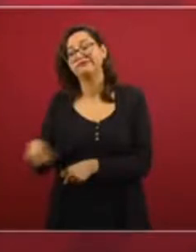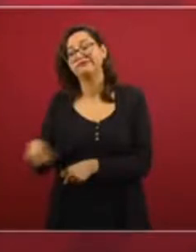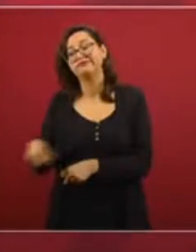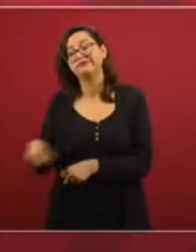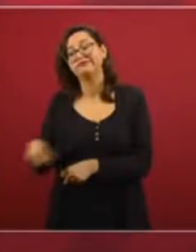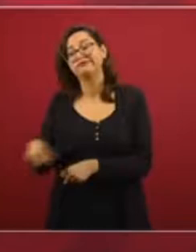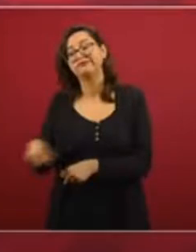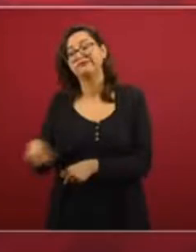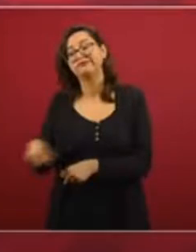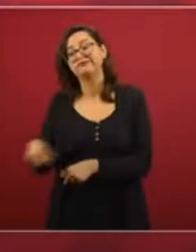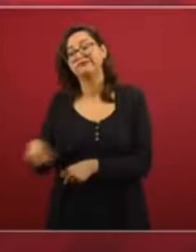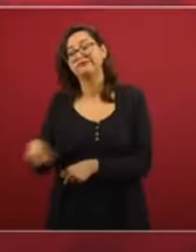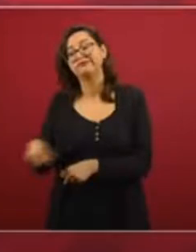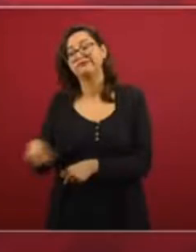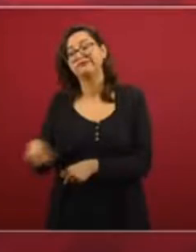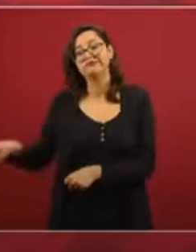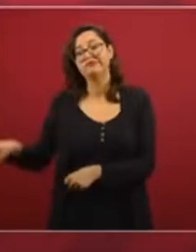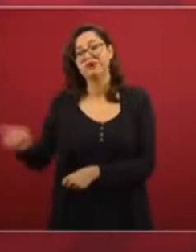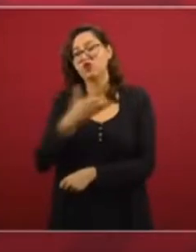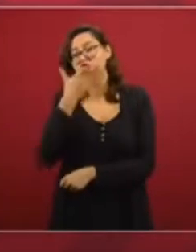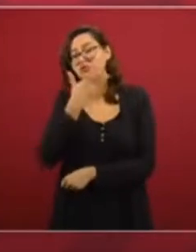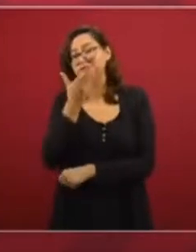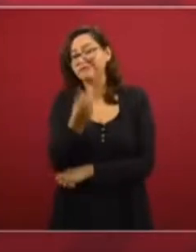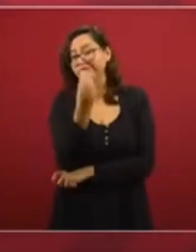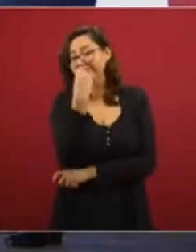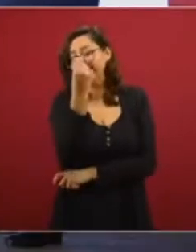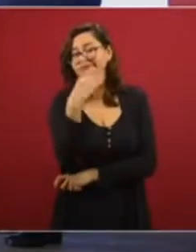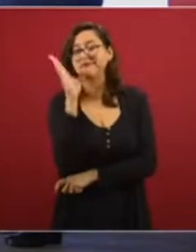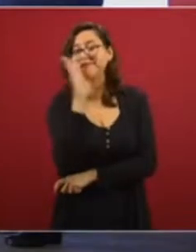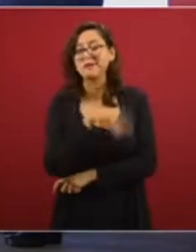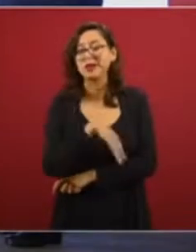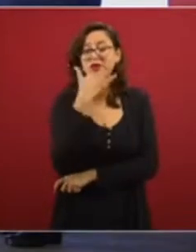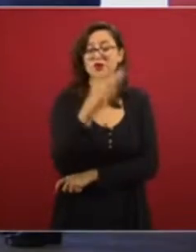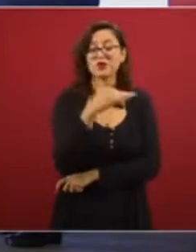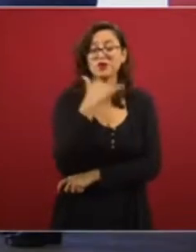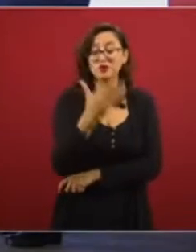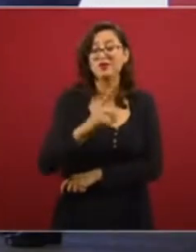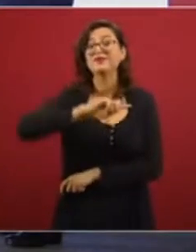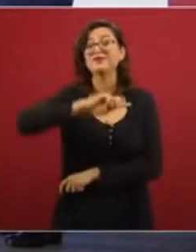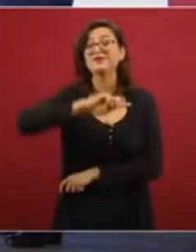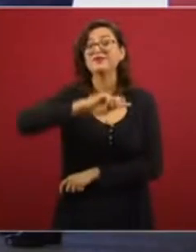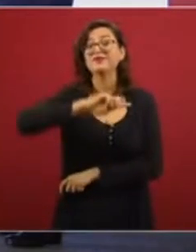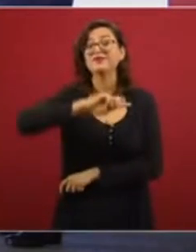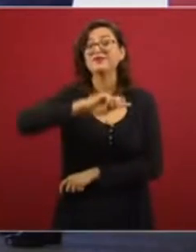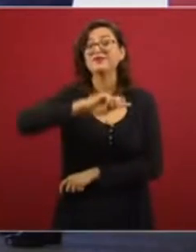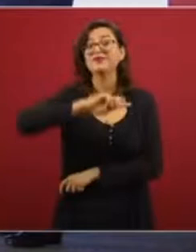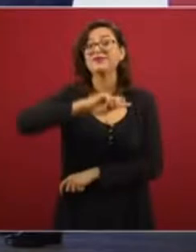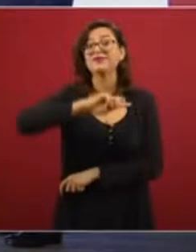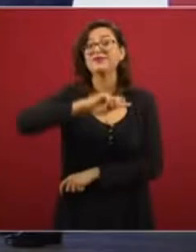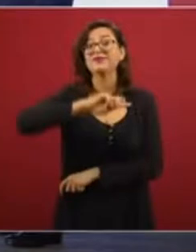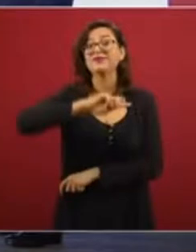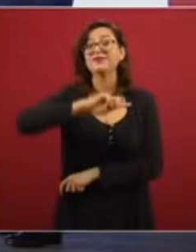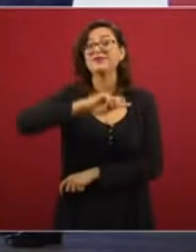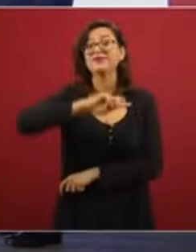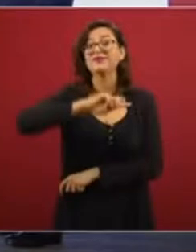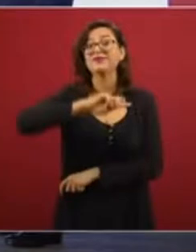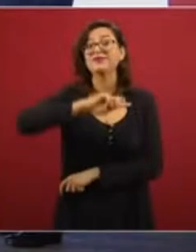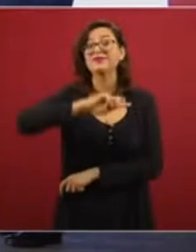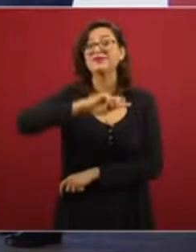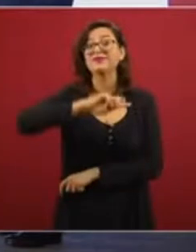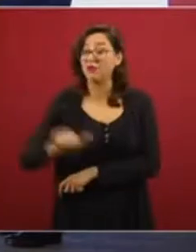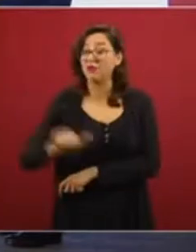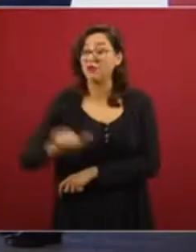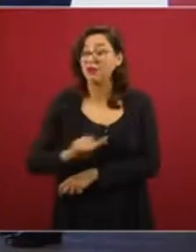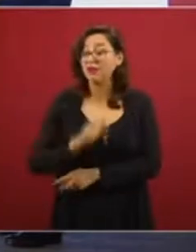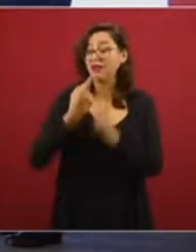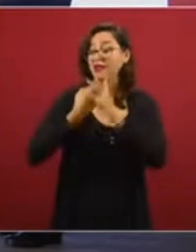preponderance of a role. Cuando tuvimos la epidemia de COVID. When we had the epidemic of